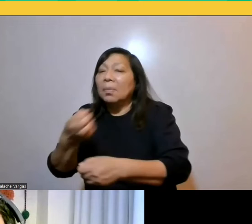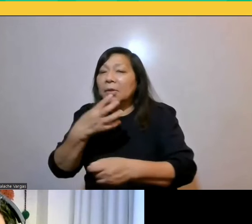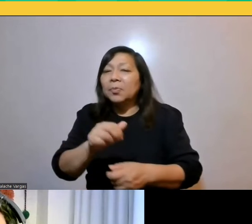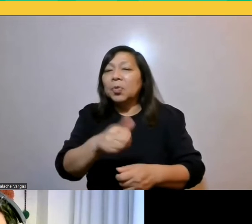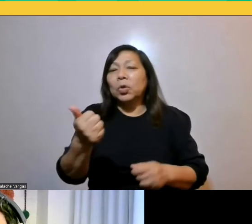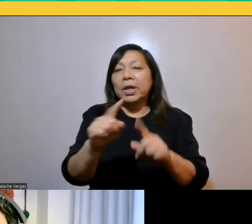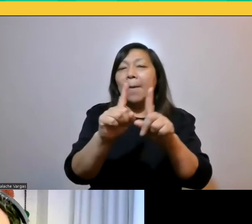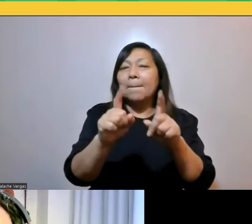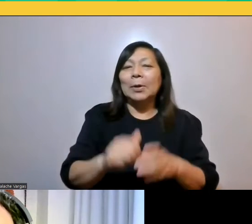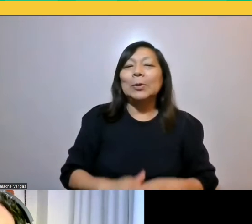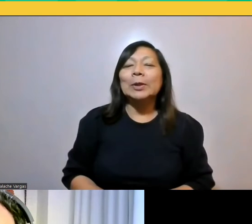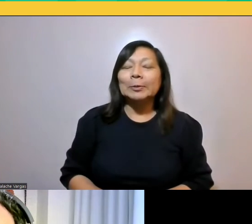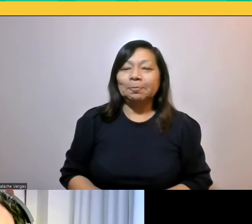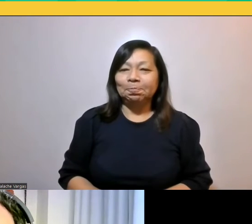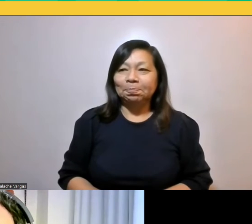ver. Eh,